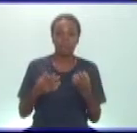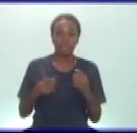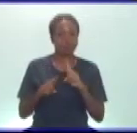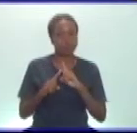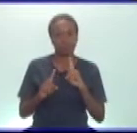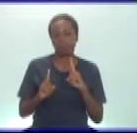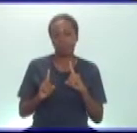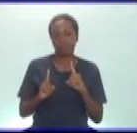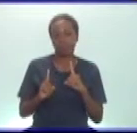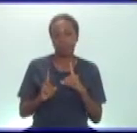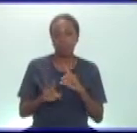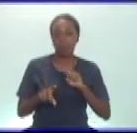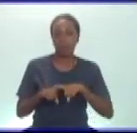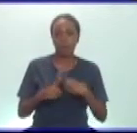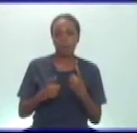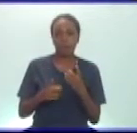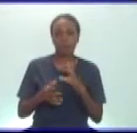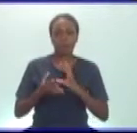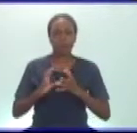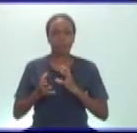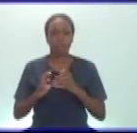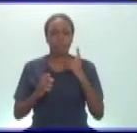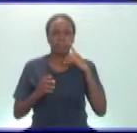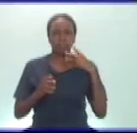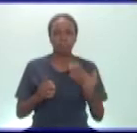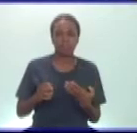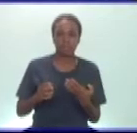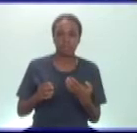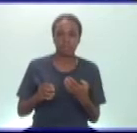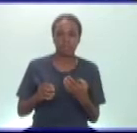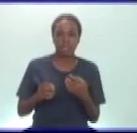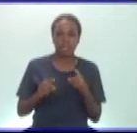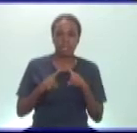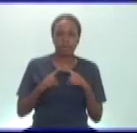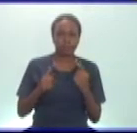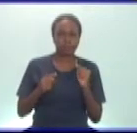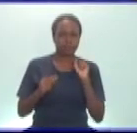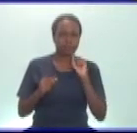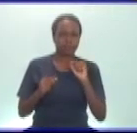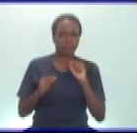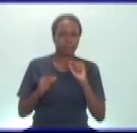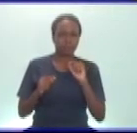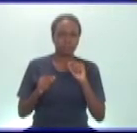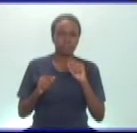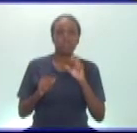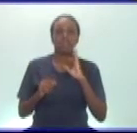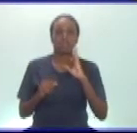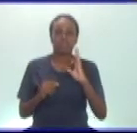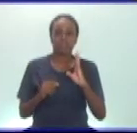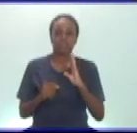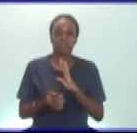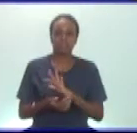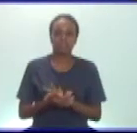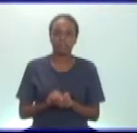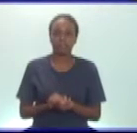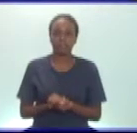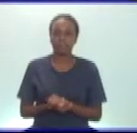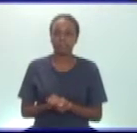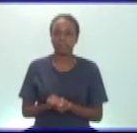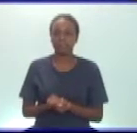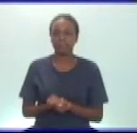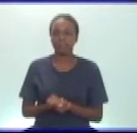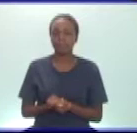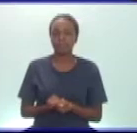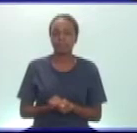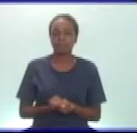pasó inadvertida porque tuvo una gran importancia, una gran relevancia. Por tanto, este enunciado es falso. Los dioses